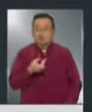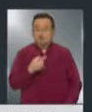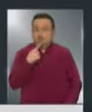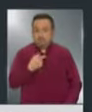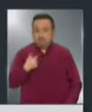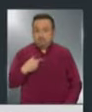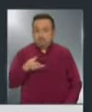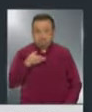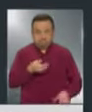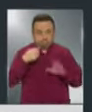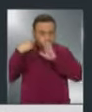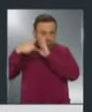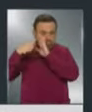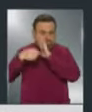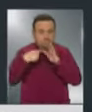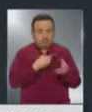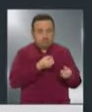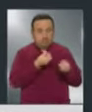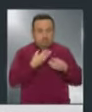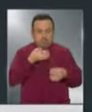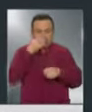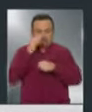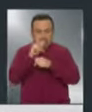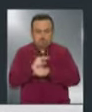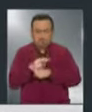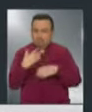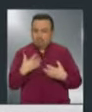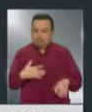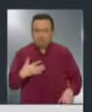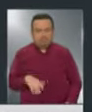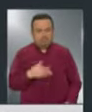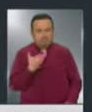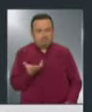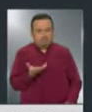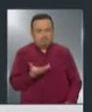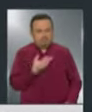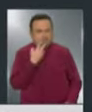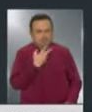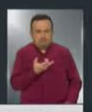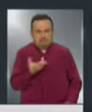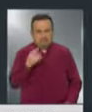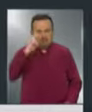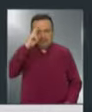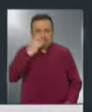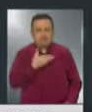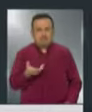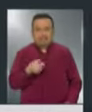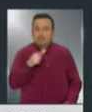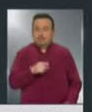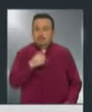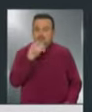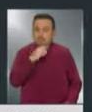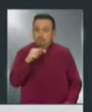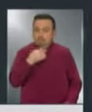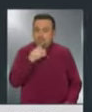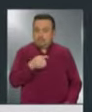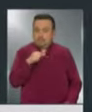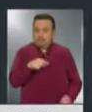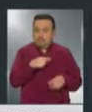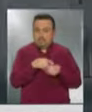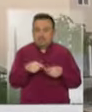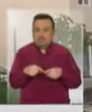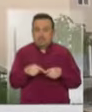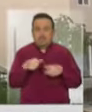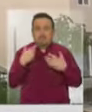cuando fuimos a reportear ahí nos entregaron testimonios visuales que son bastante dramáticos de lo que ocurrió esta semana, y no solo, como lo decíamos, esta semana, sino